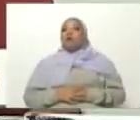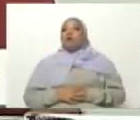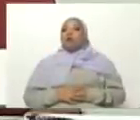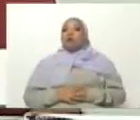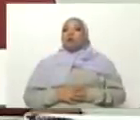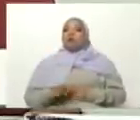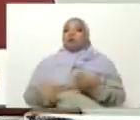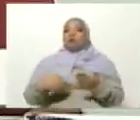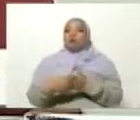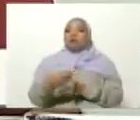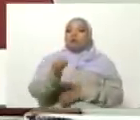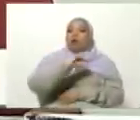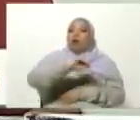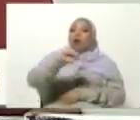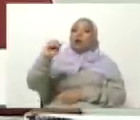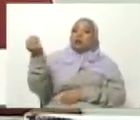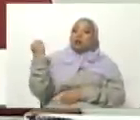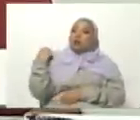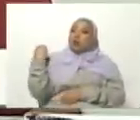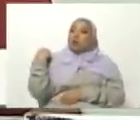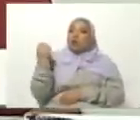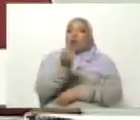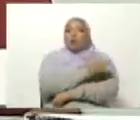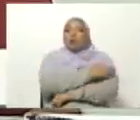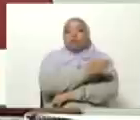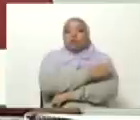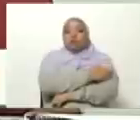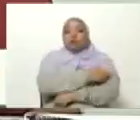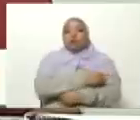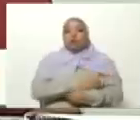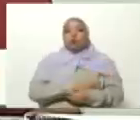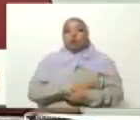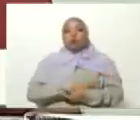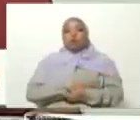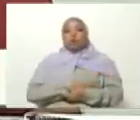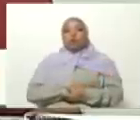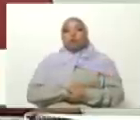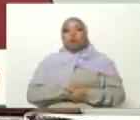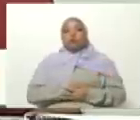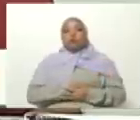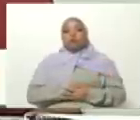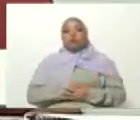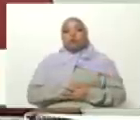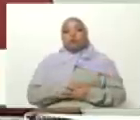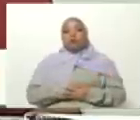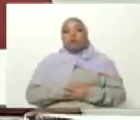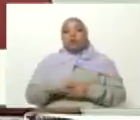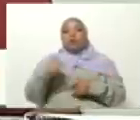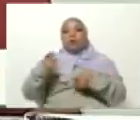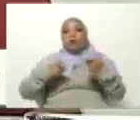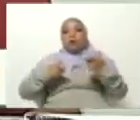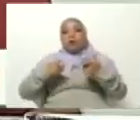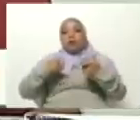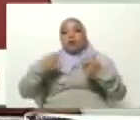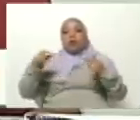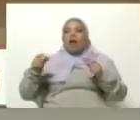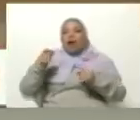llegó y llamó a la oposición, vamos al referéndum, la batalla de Santa